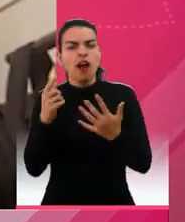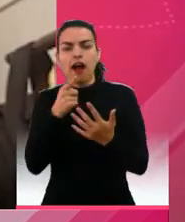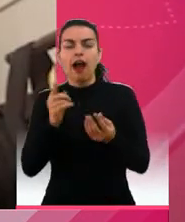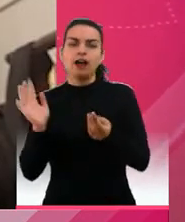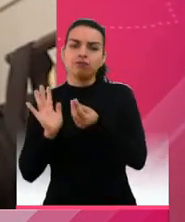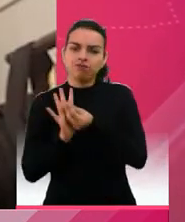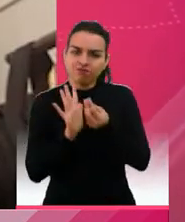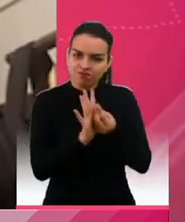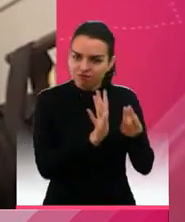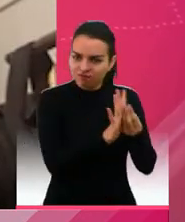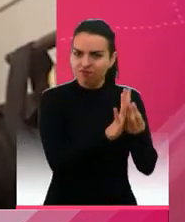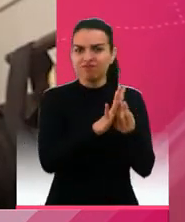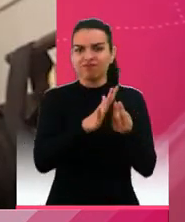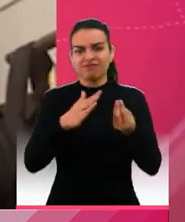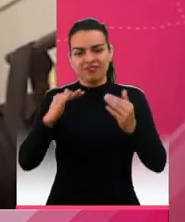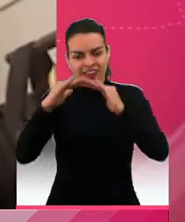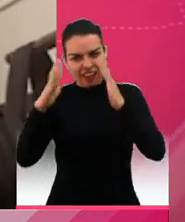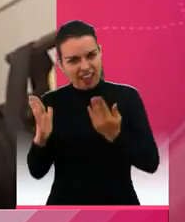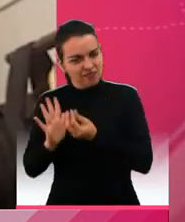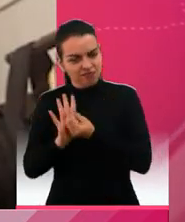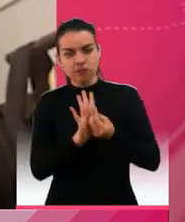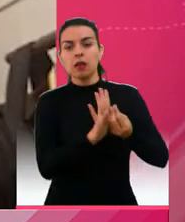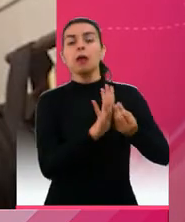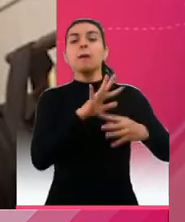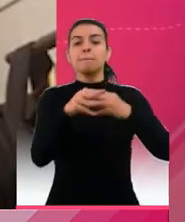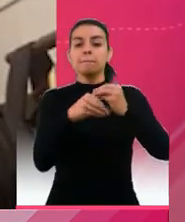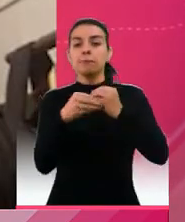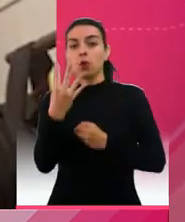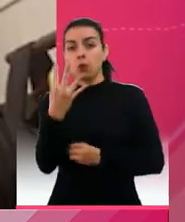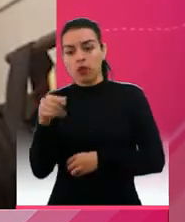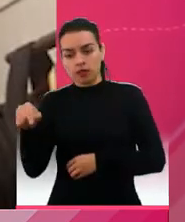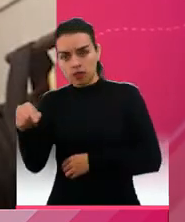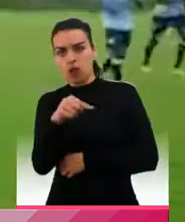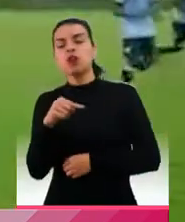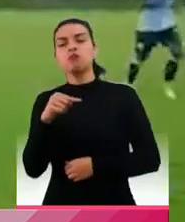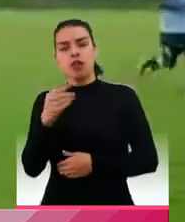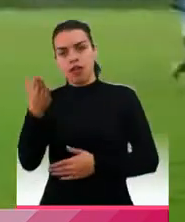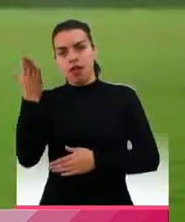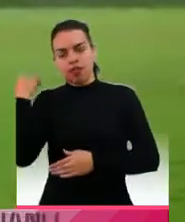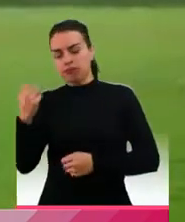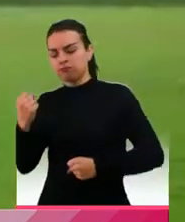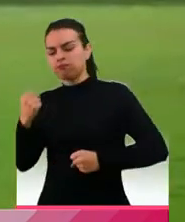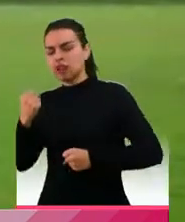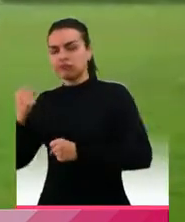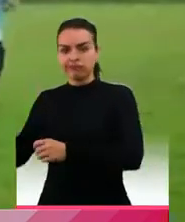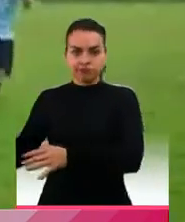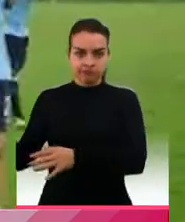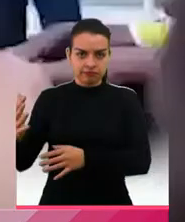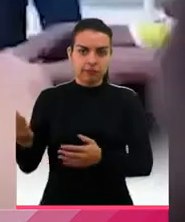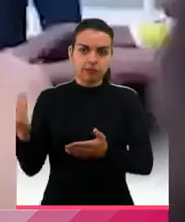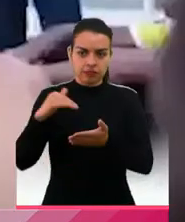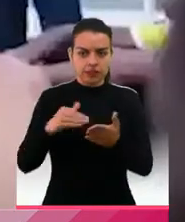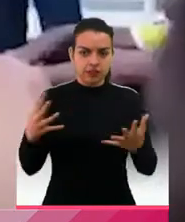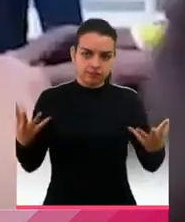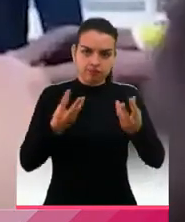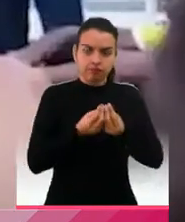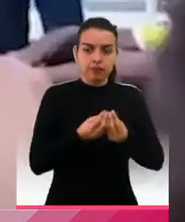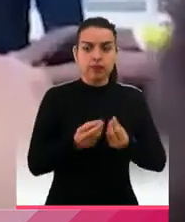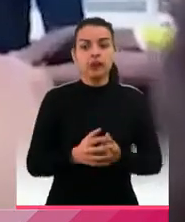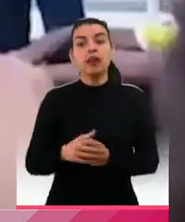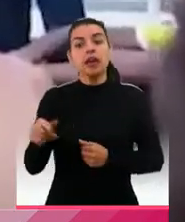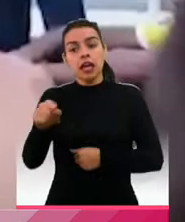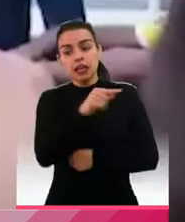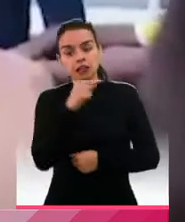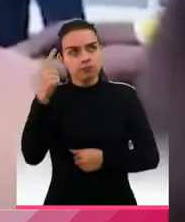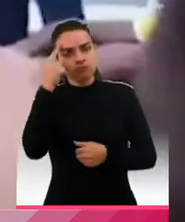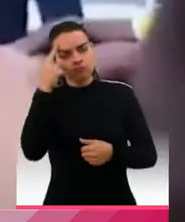y 4 jóvenes que están en su proceso de reinserción a la vida civil. Desde el 2018, el club ha manifestado su interés de convertirse